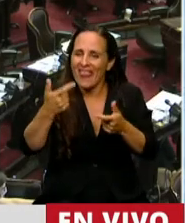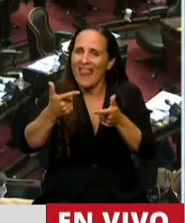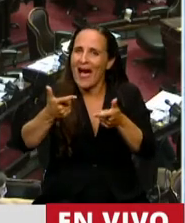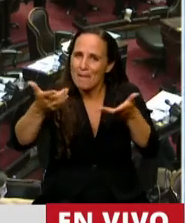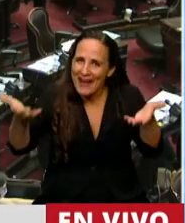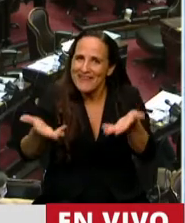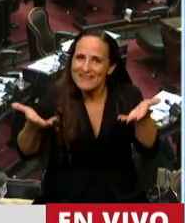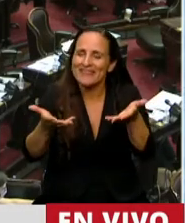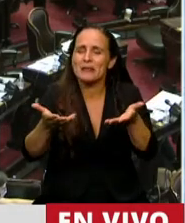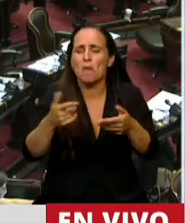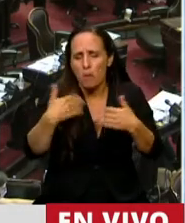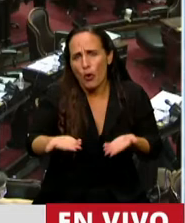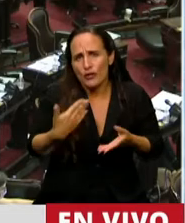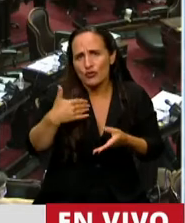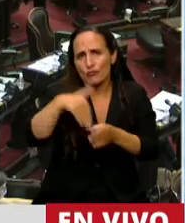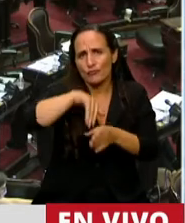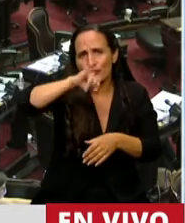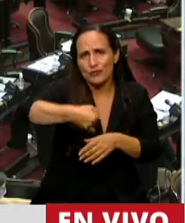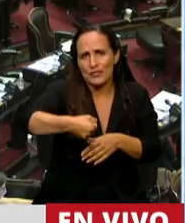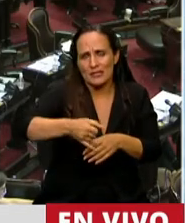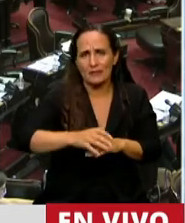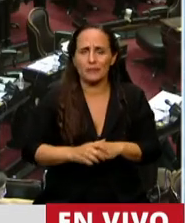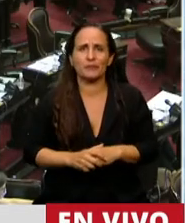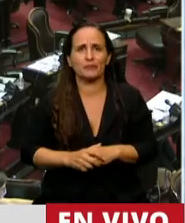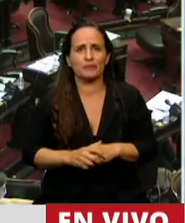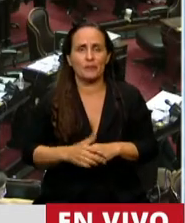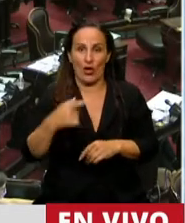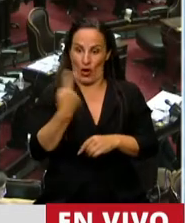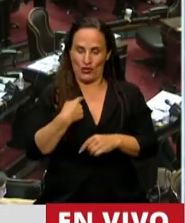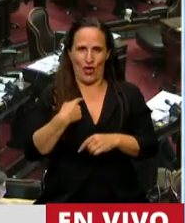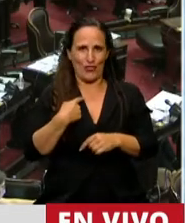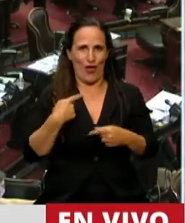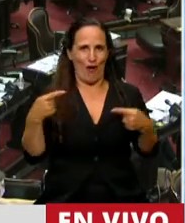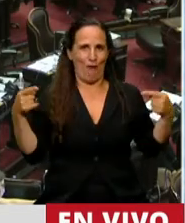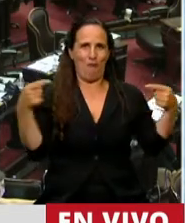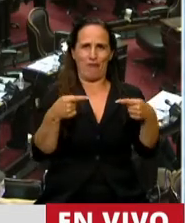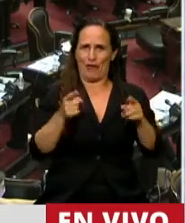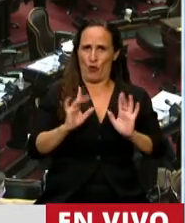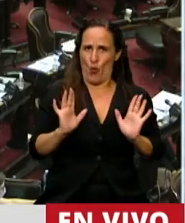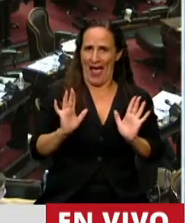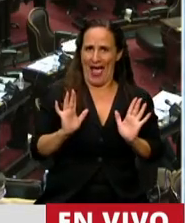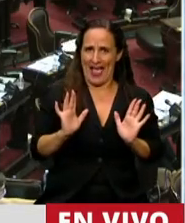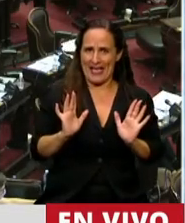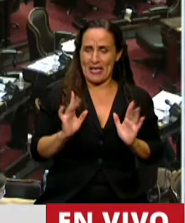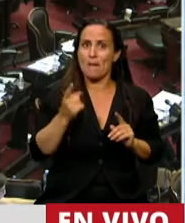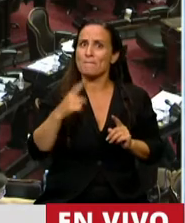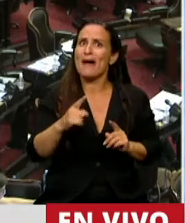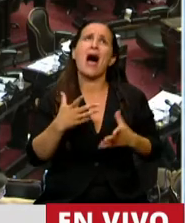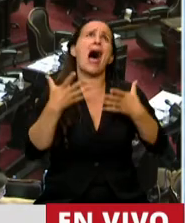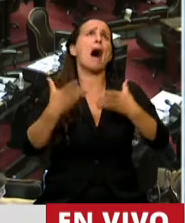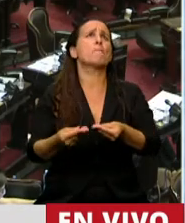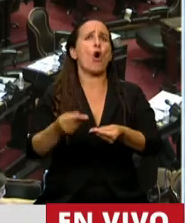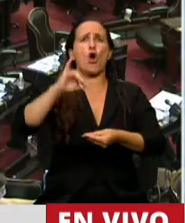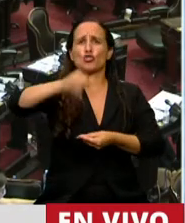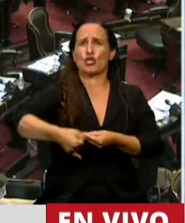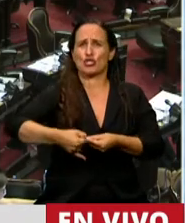eso acompañamos. No tenemos ese tipo de contradicciones. Esto no quiere decir que apoyemos abiertamente